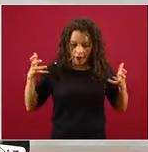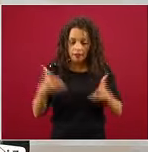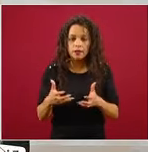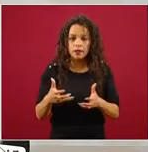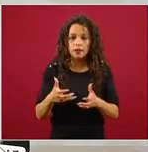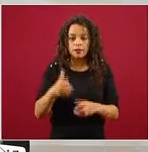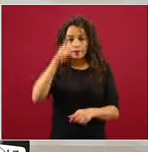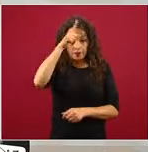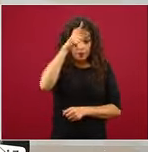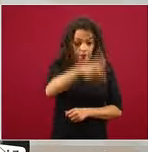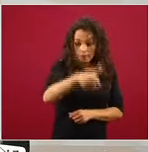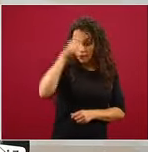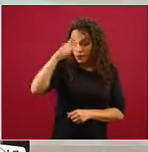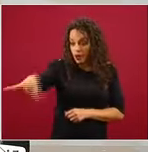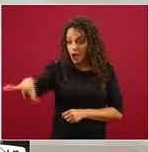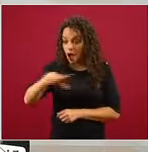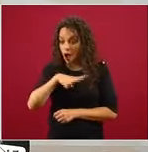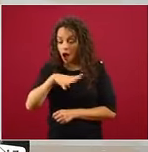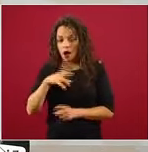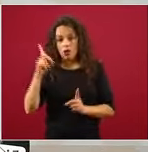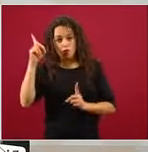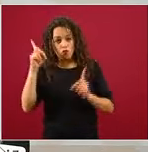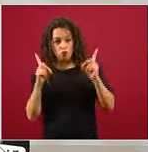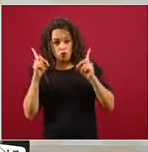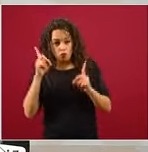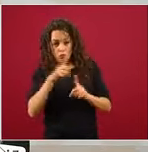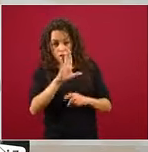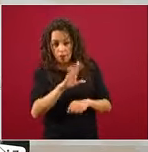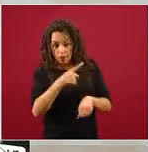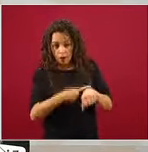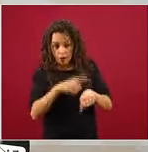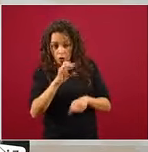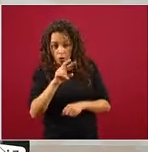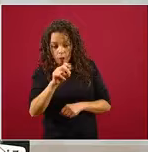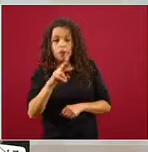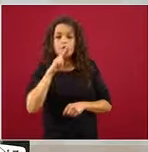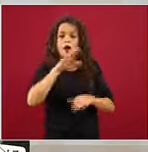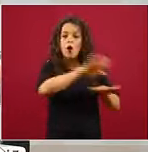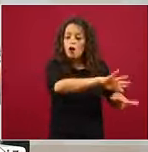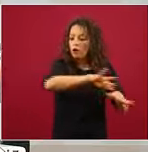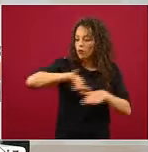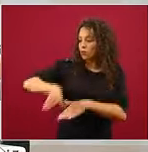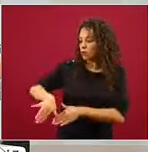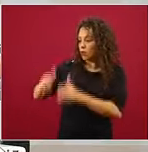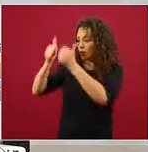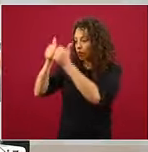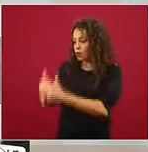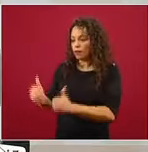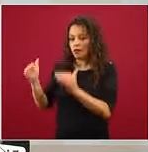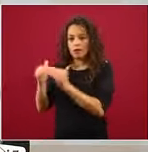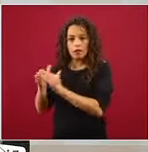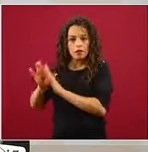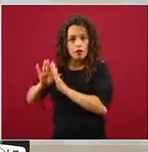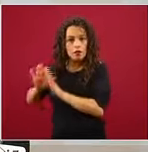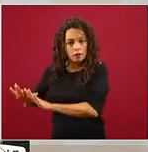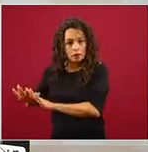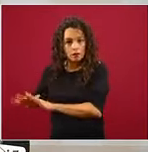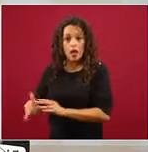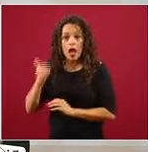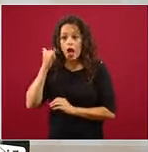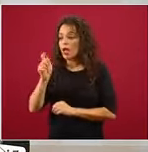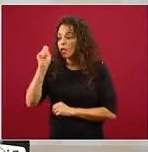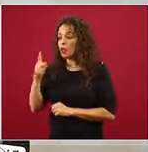casos sospechosos, que se queden en aislamiento y estudiar a sus contactos y que se queden en aislamiento, además de hacer las